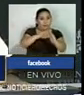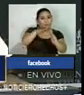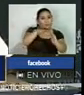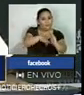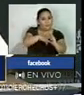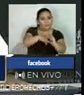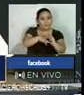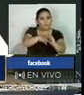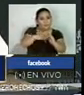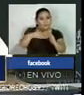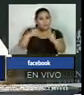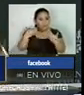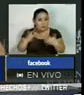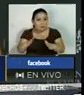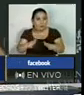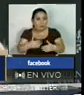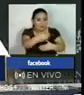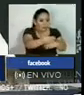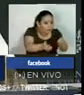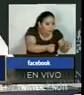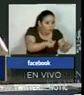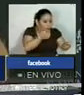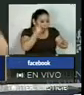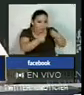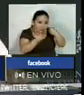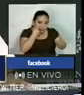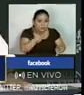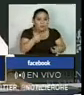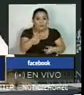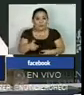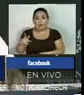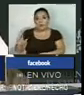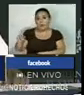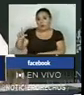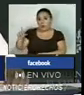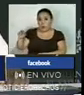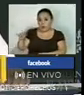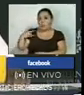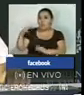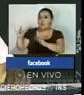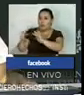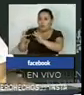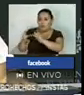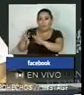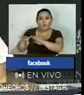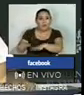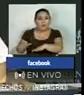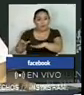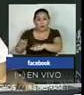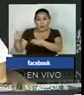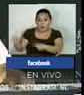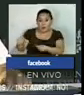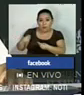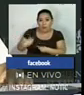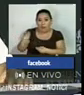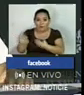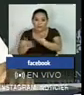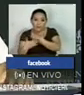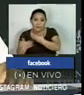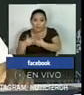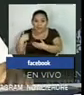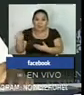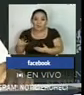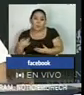con la necesidad en los albergues. ahí, Luis, gracias por el contacto, por transmitirnos esa necesidad,